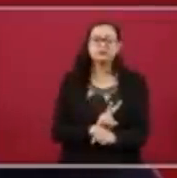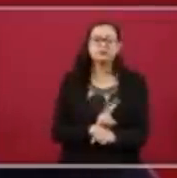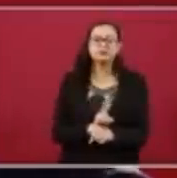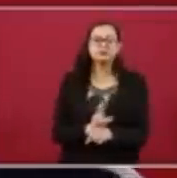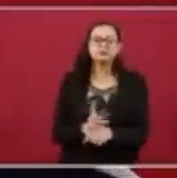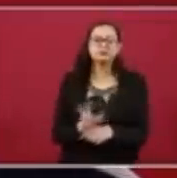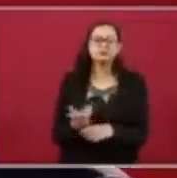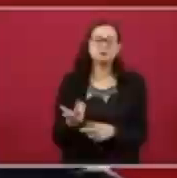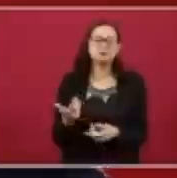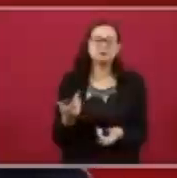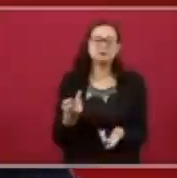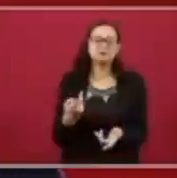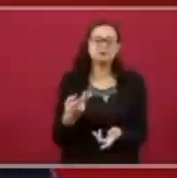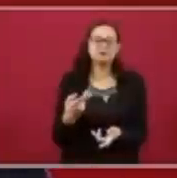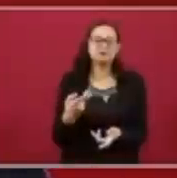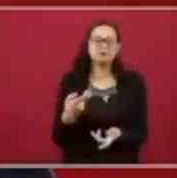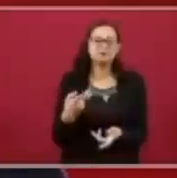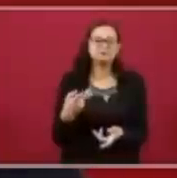en